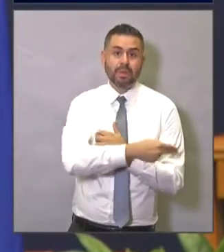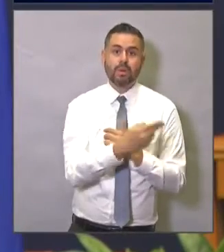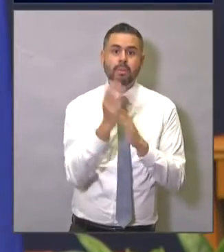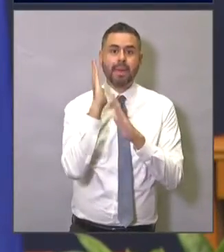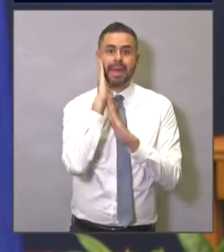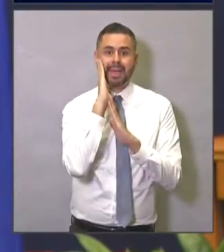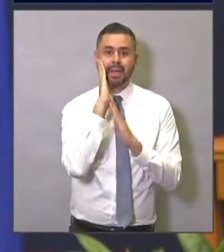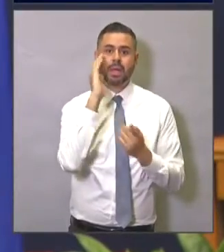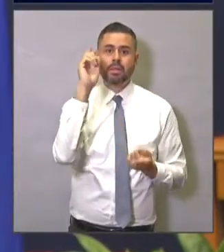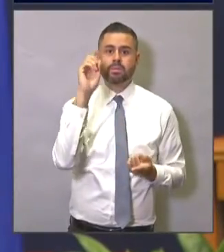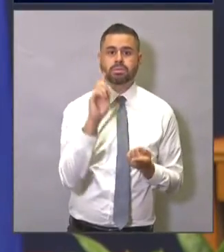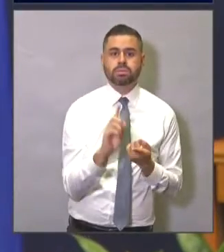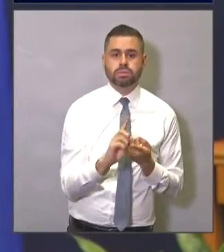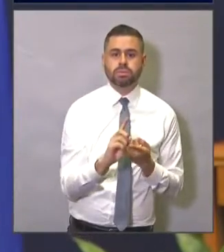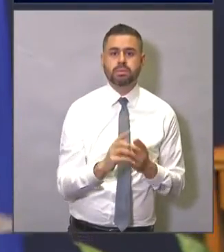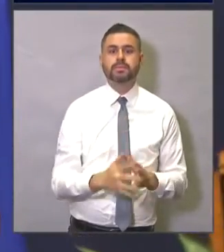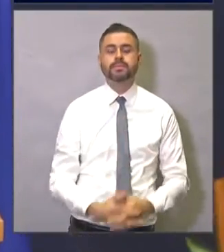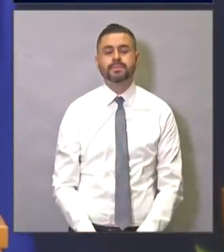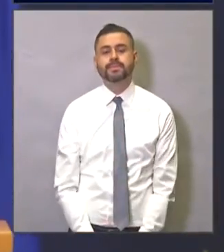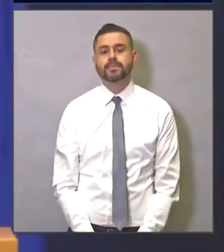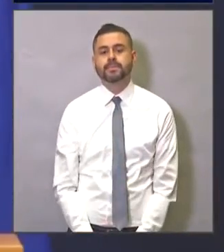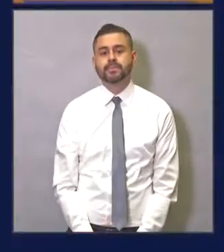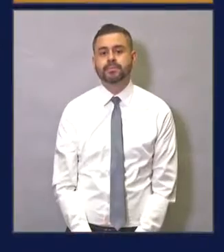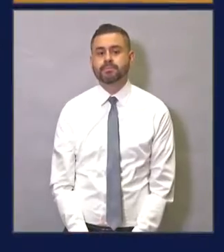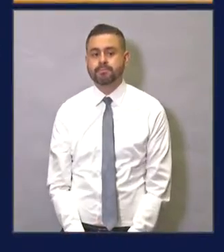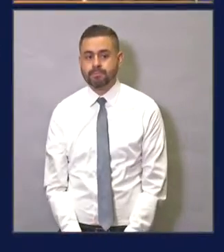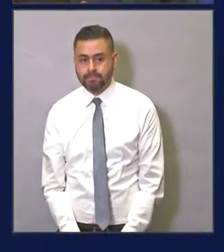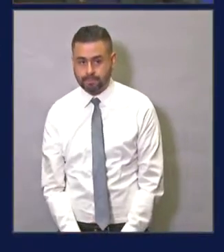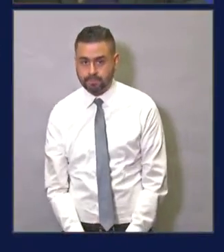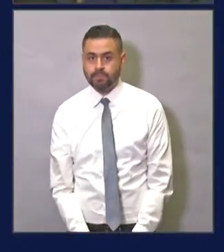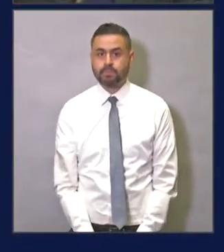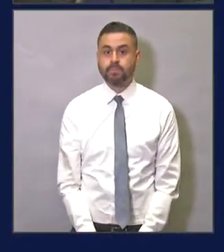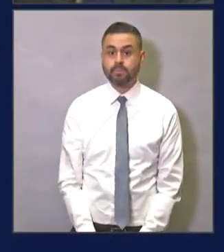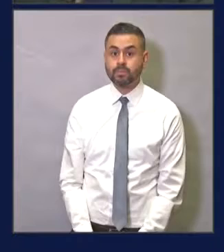de salud. First slide, please.